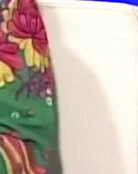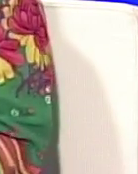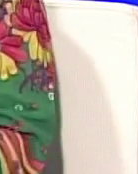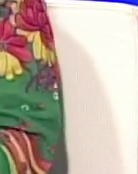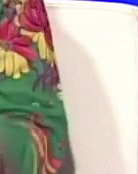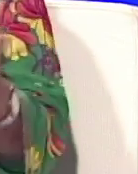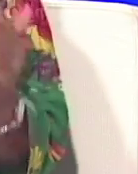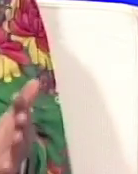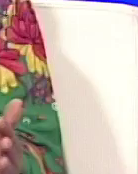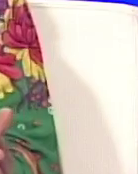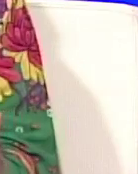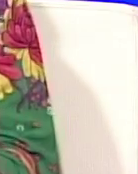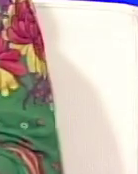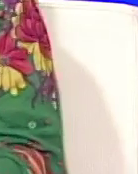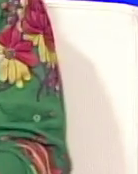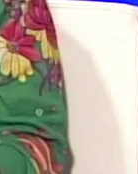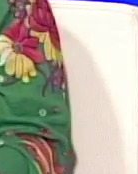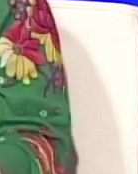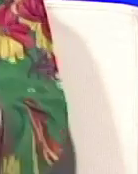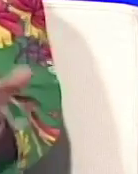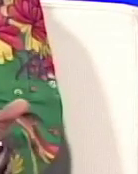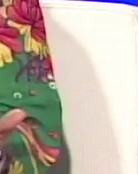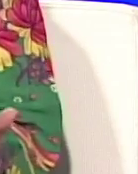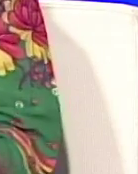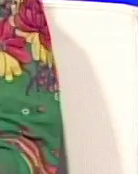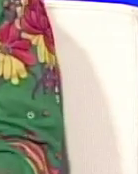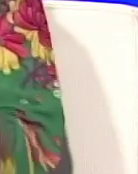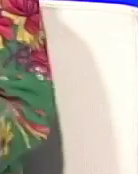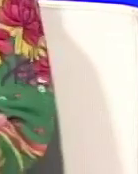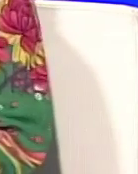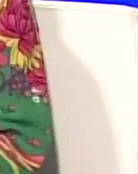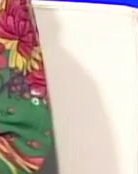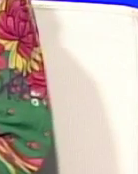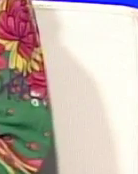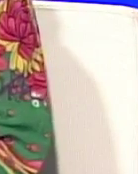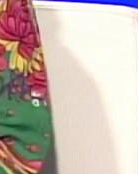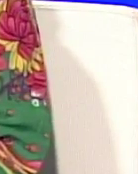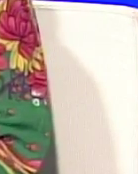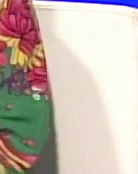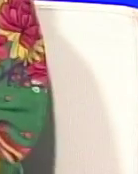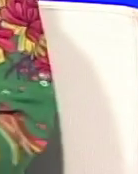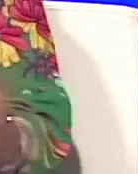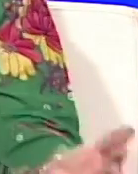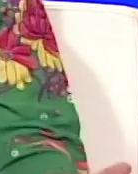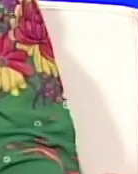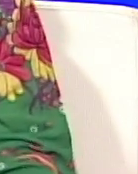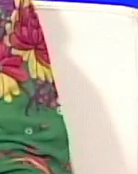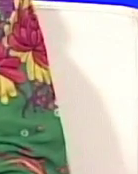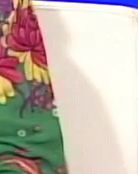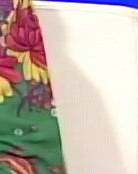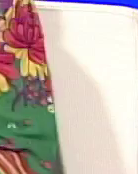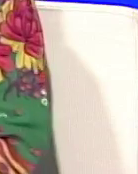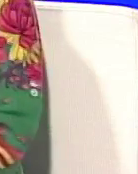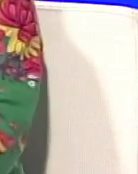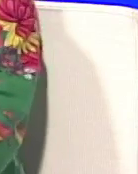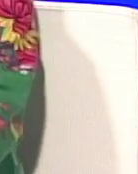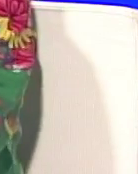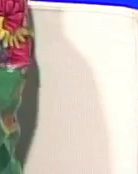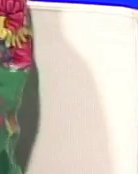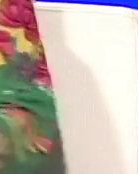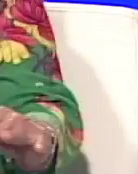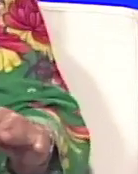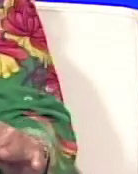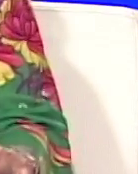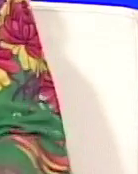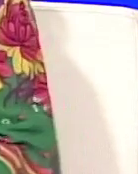país, ¿verdad? Y que lo juzgue. Lo que tienen que hacer es tomar la ruta democrática. Las reglas están claras. Eso no